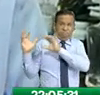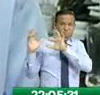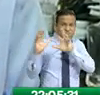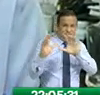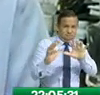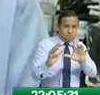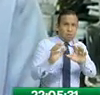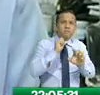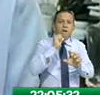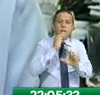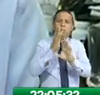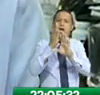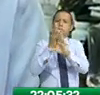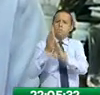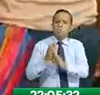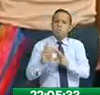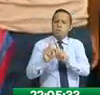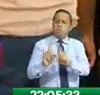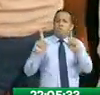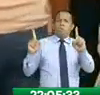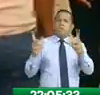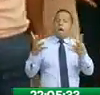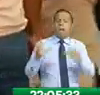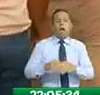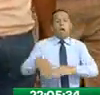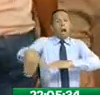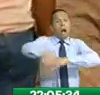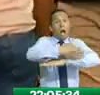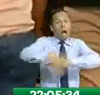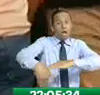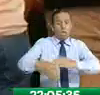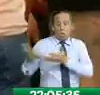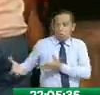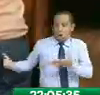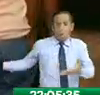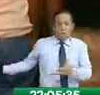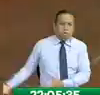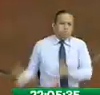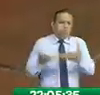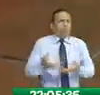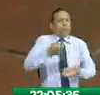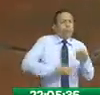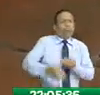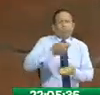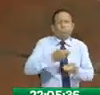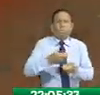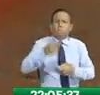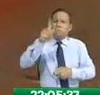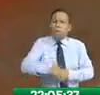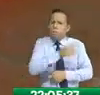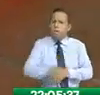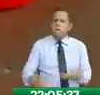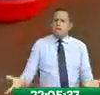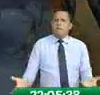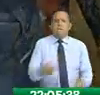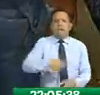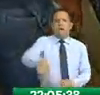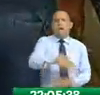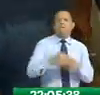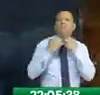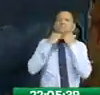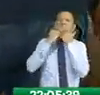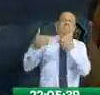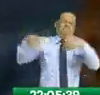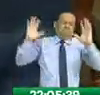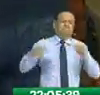mercadería a la vía pública. No es tarea fácil neutralizar un folclore o caballo de Troya de las demandas